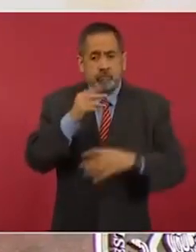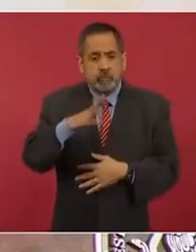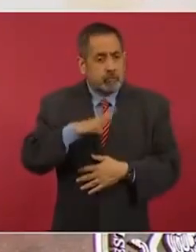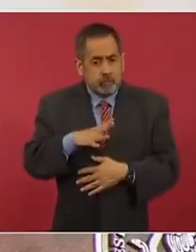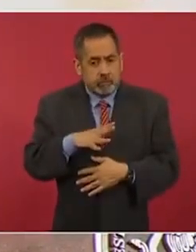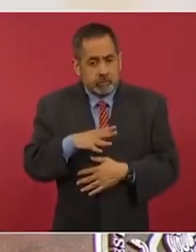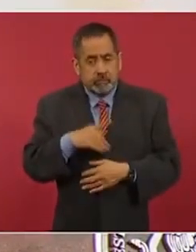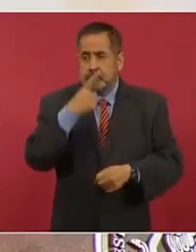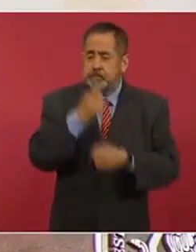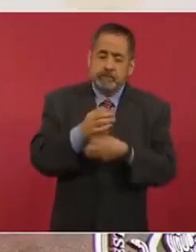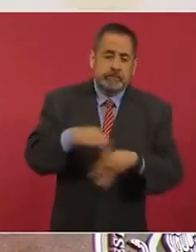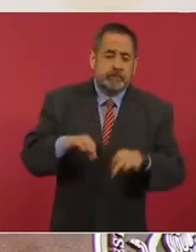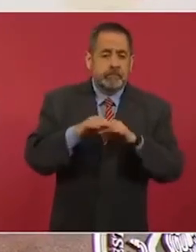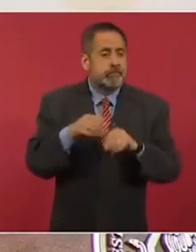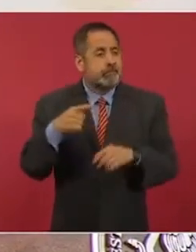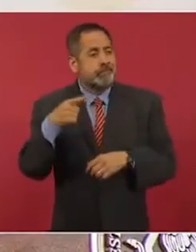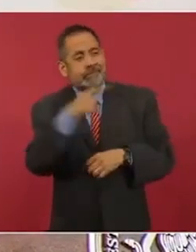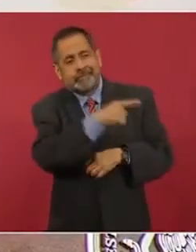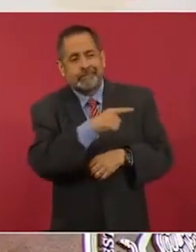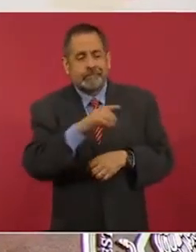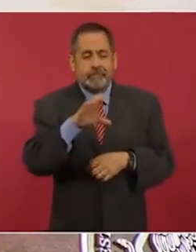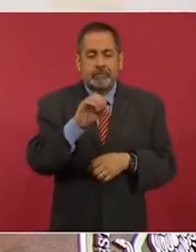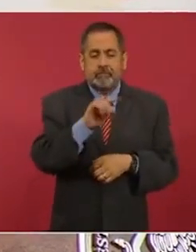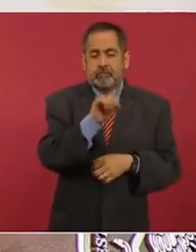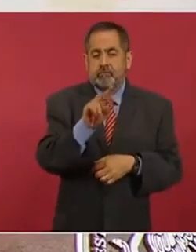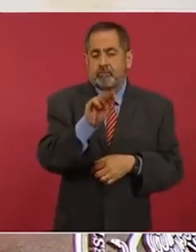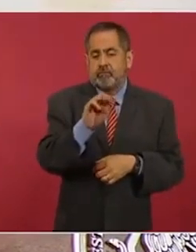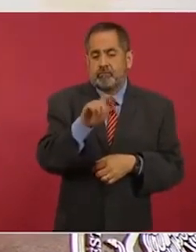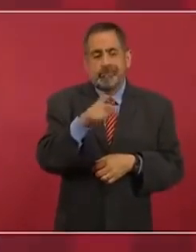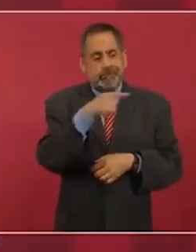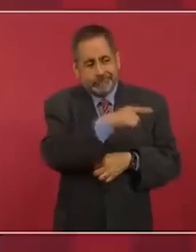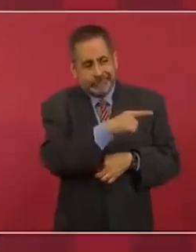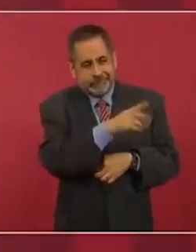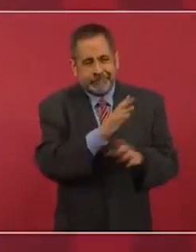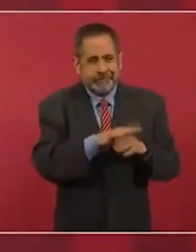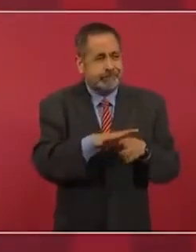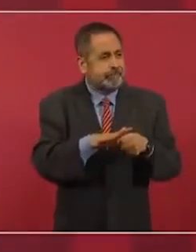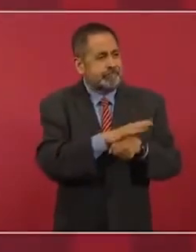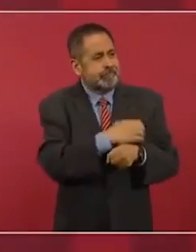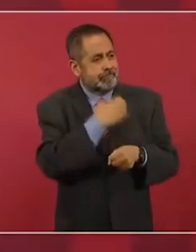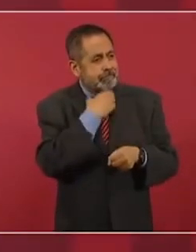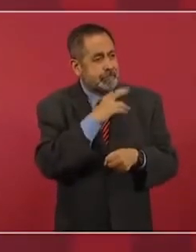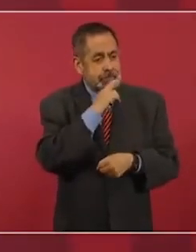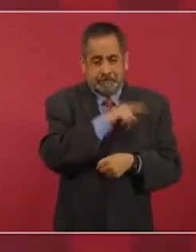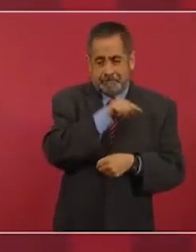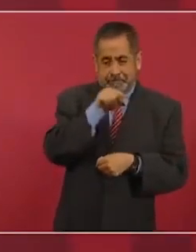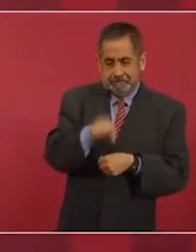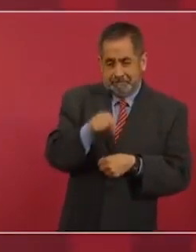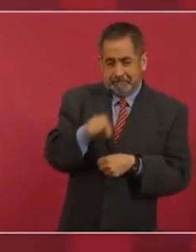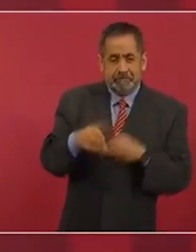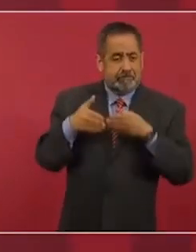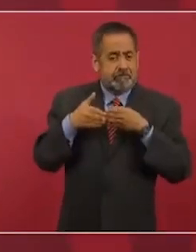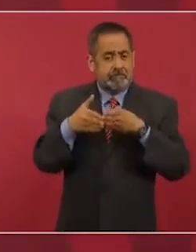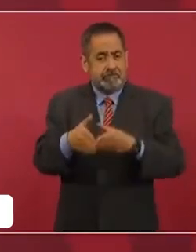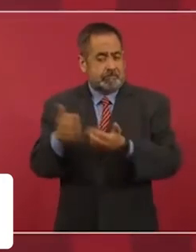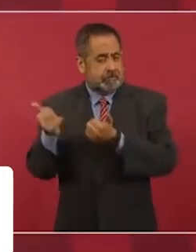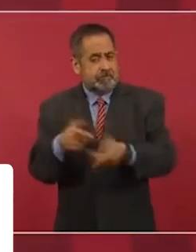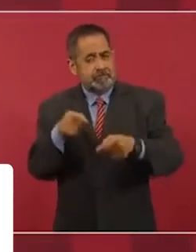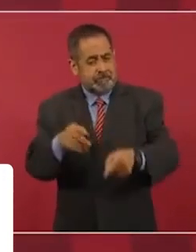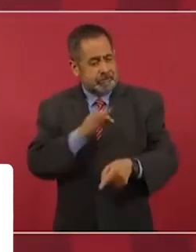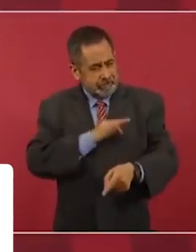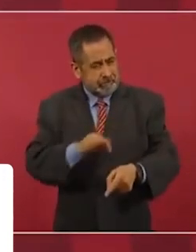más importante está en Cozumel y está saturado, o sea, tienen